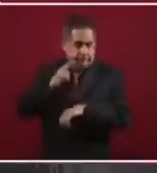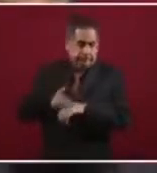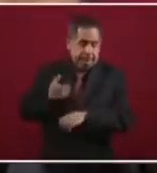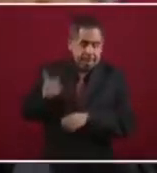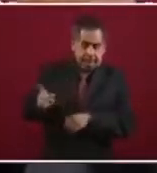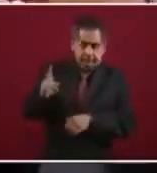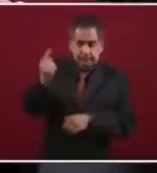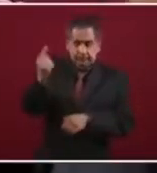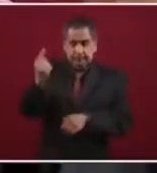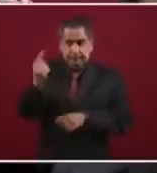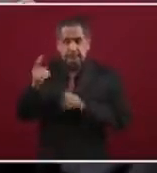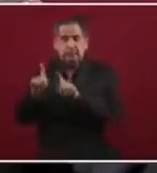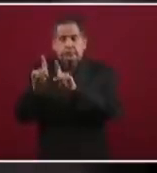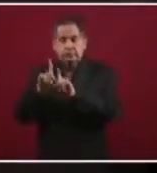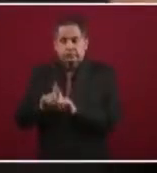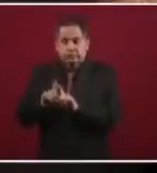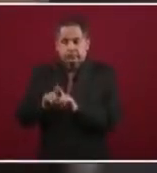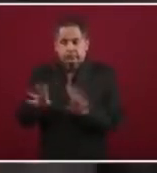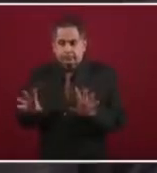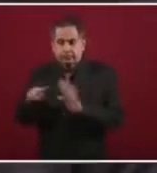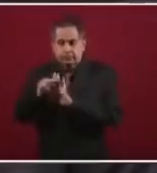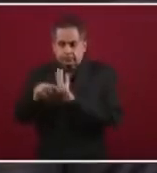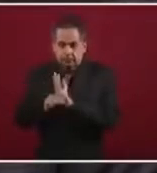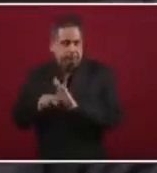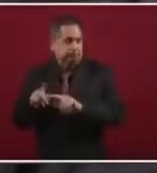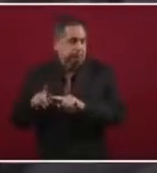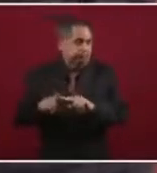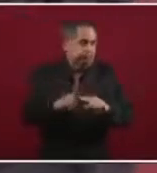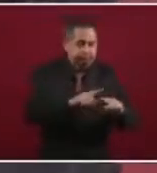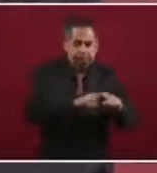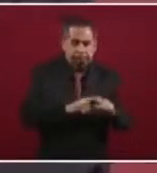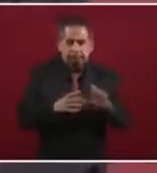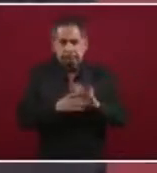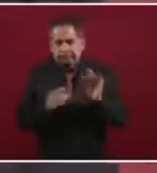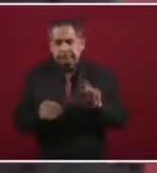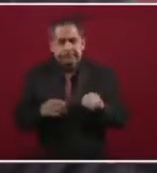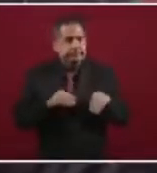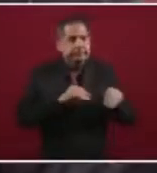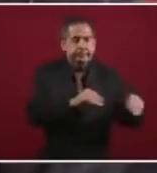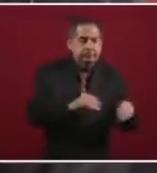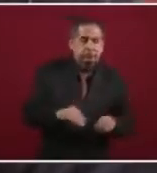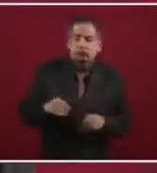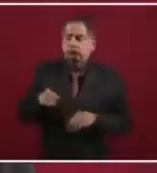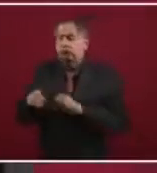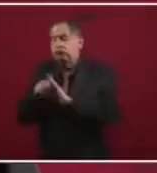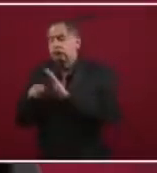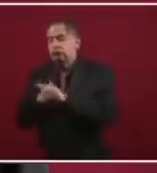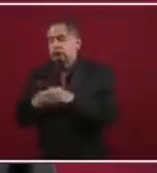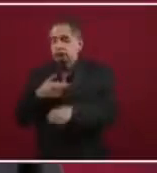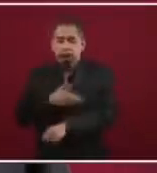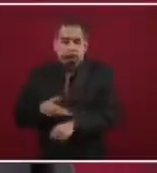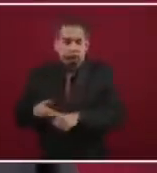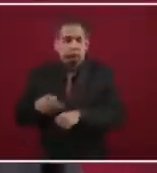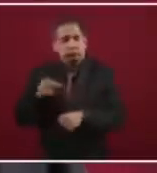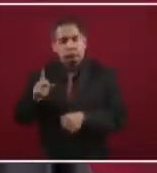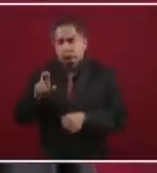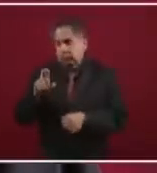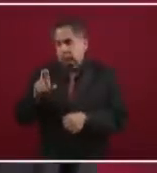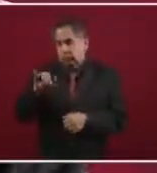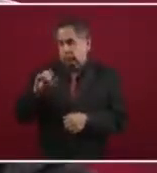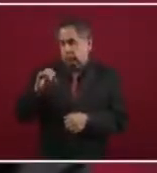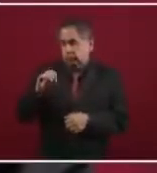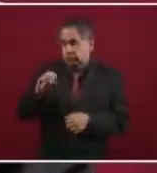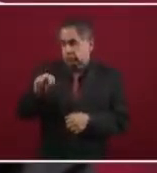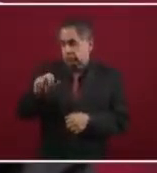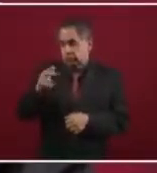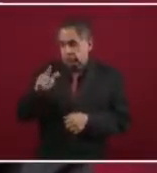Esa secretaría tiene funciones normativas, no operativas, pero Rocío Nale